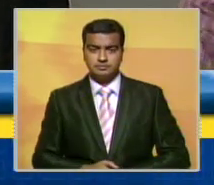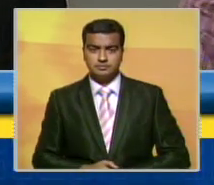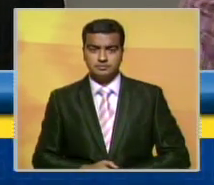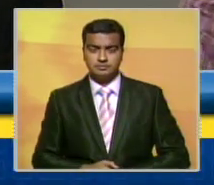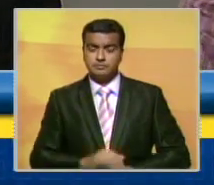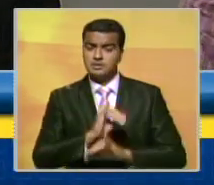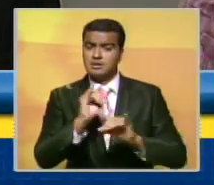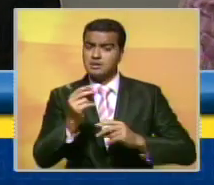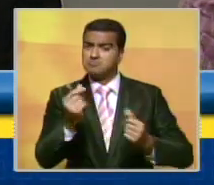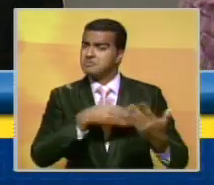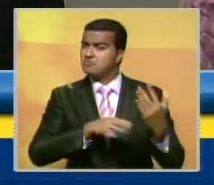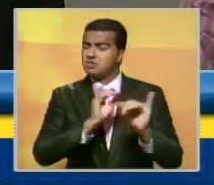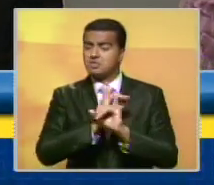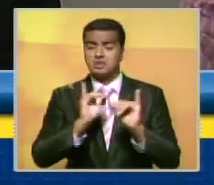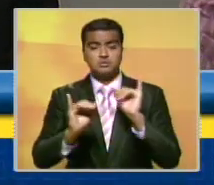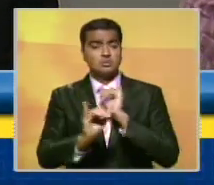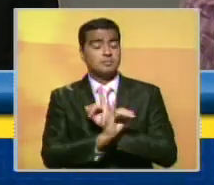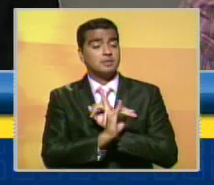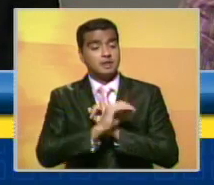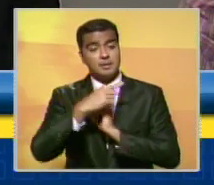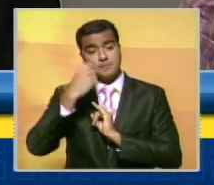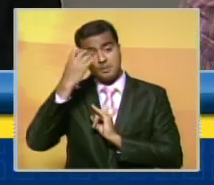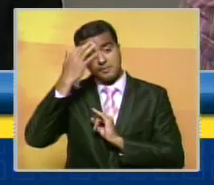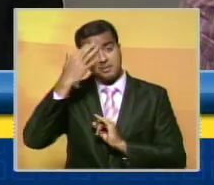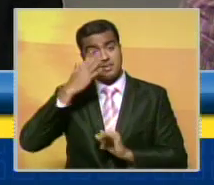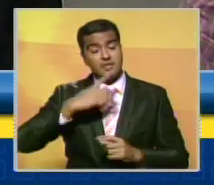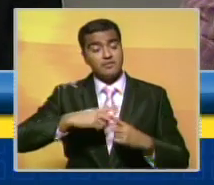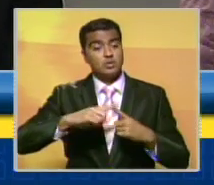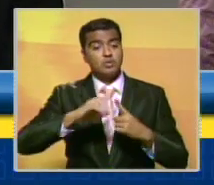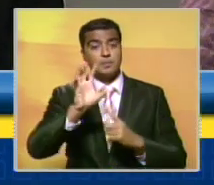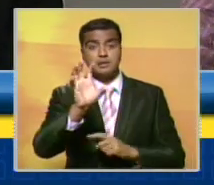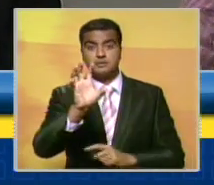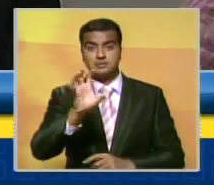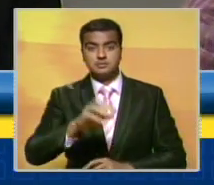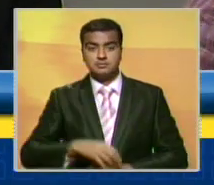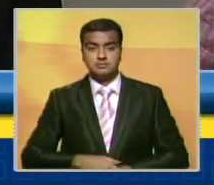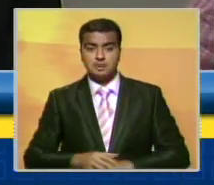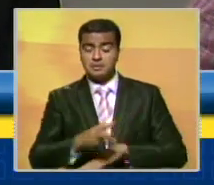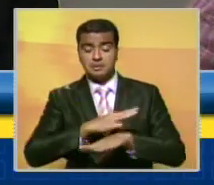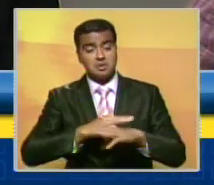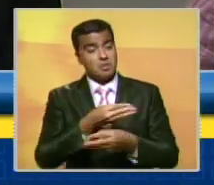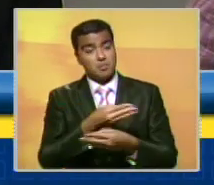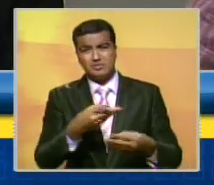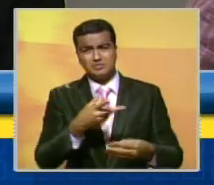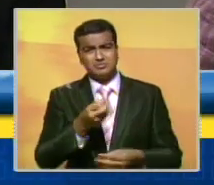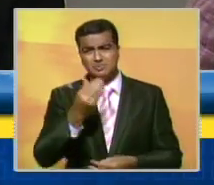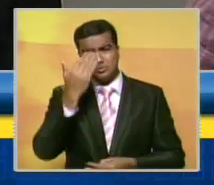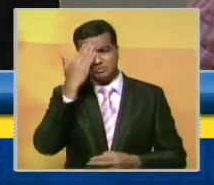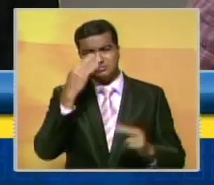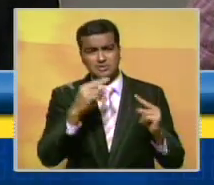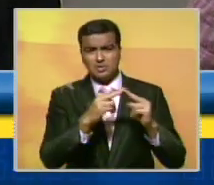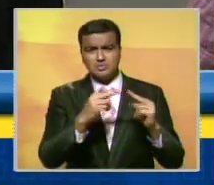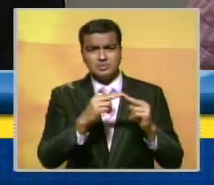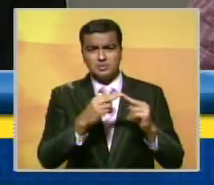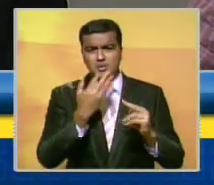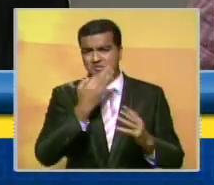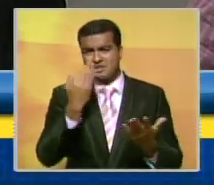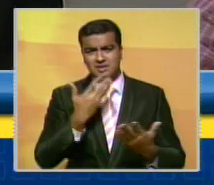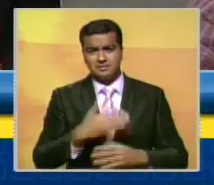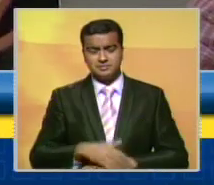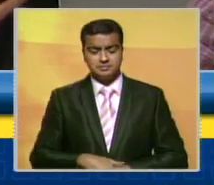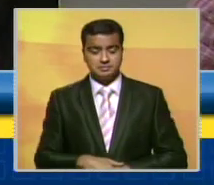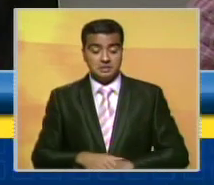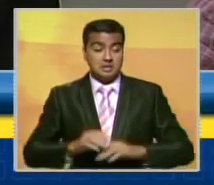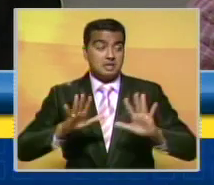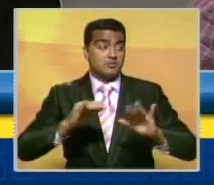ya salió que presuntamente estaba fuera del país el Ministerio público no tiene conocimiento oficial de eso